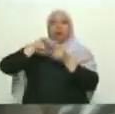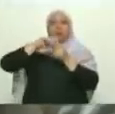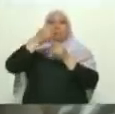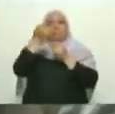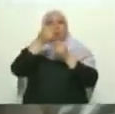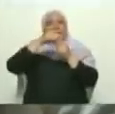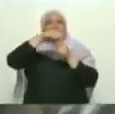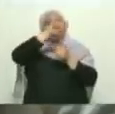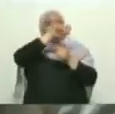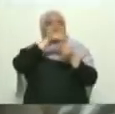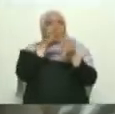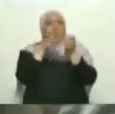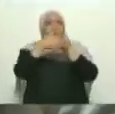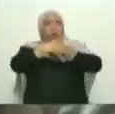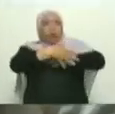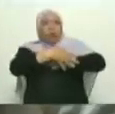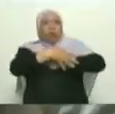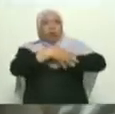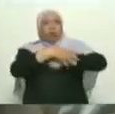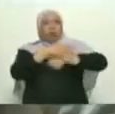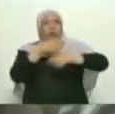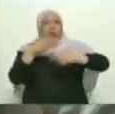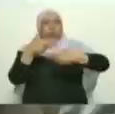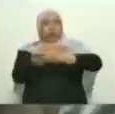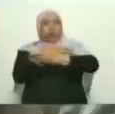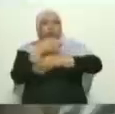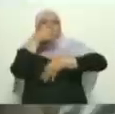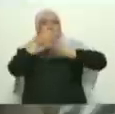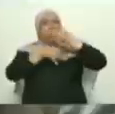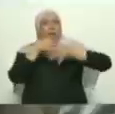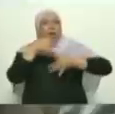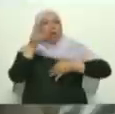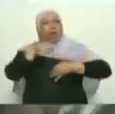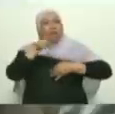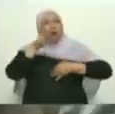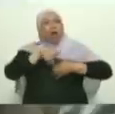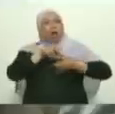escondiendo una granada. Todavía nadie ha explicado por qué